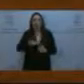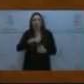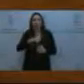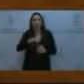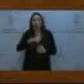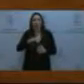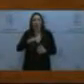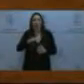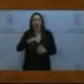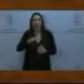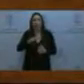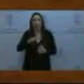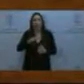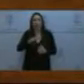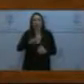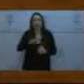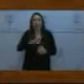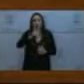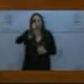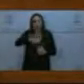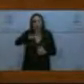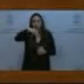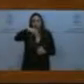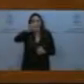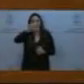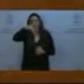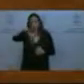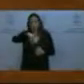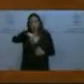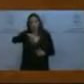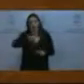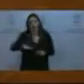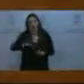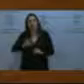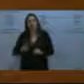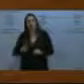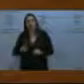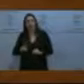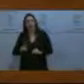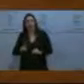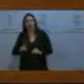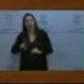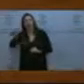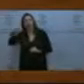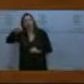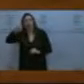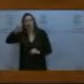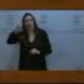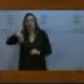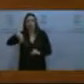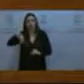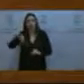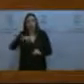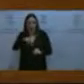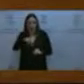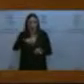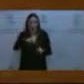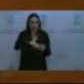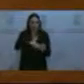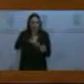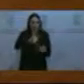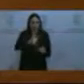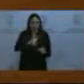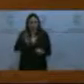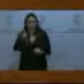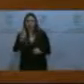perdón, en el Bajo Nalón, y no estén representadas en el Alto Nalón? A ver, a mí esto yo